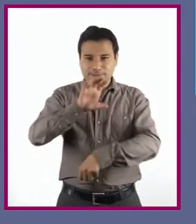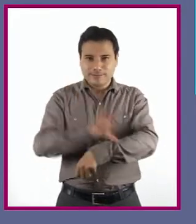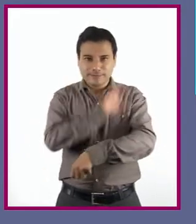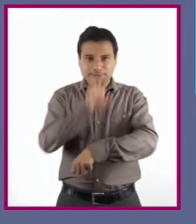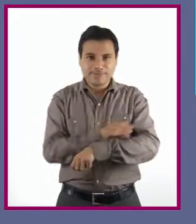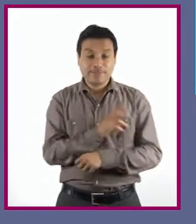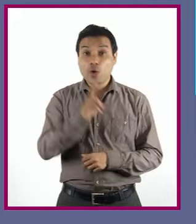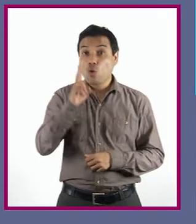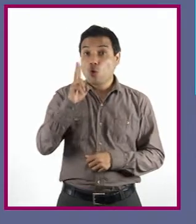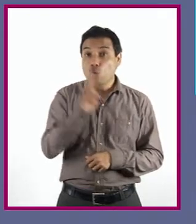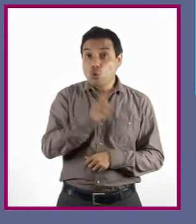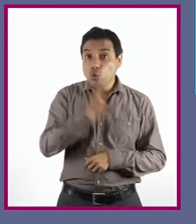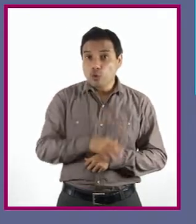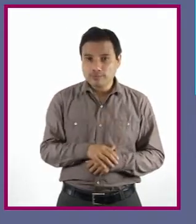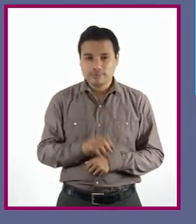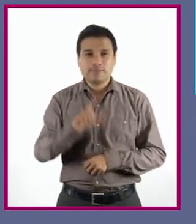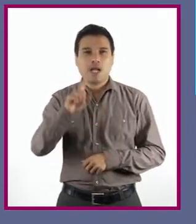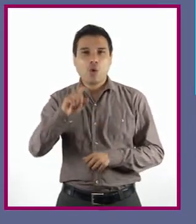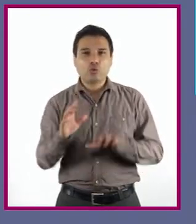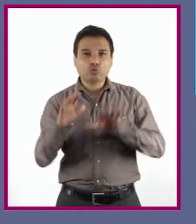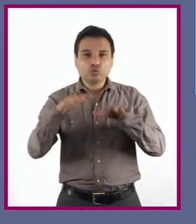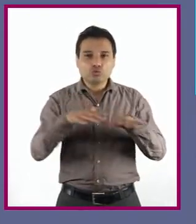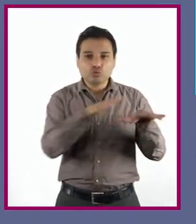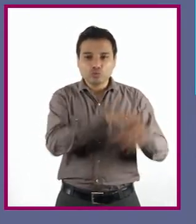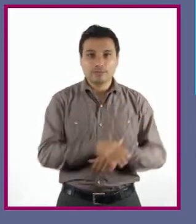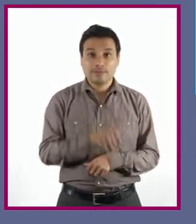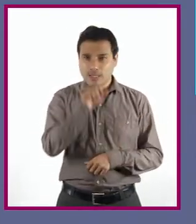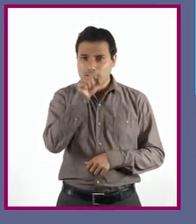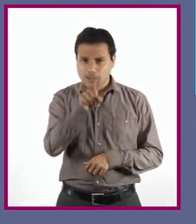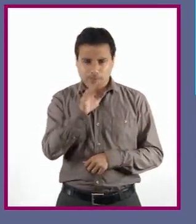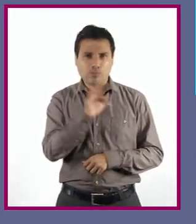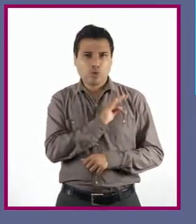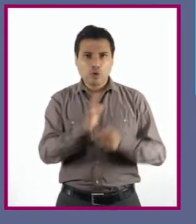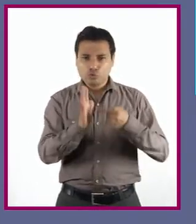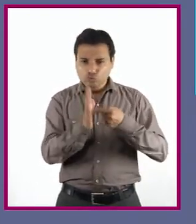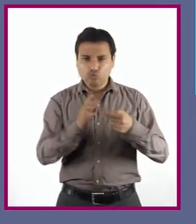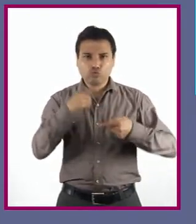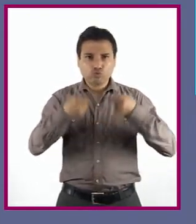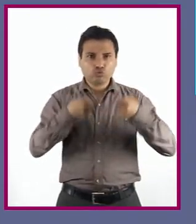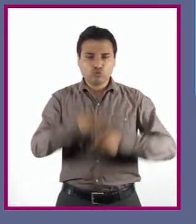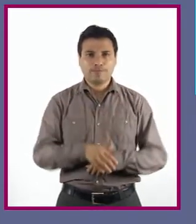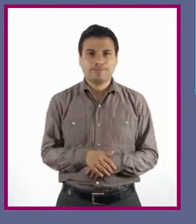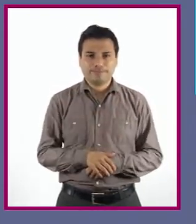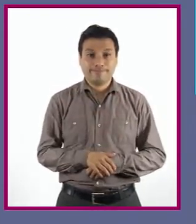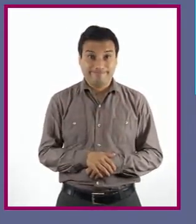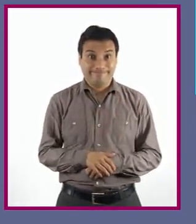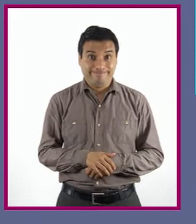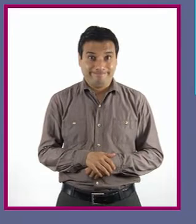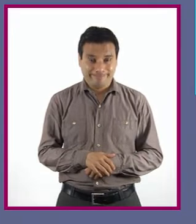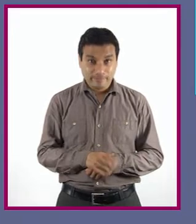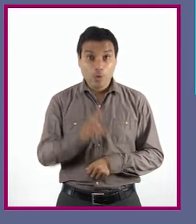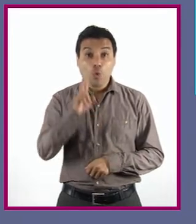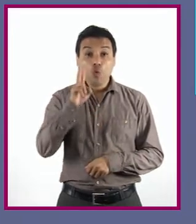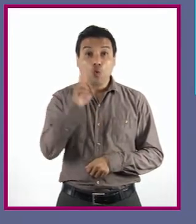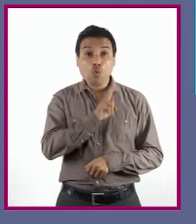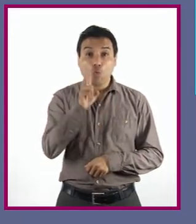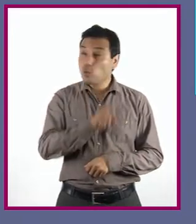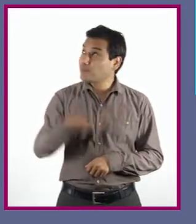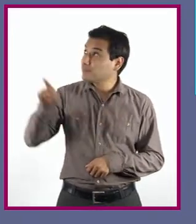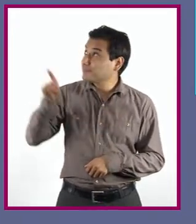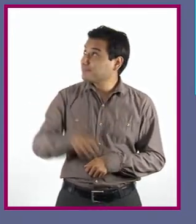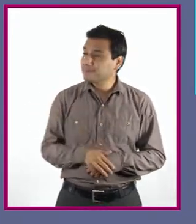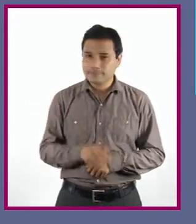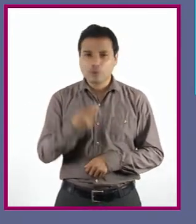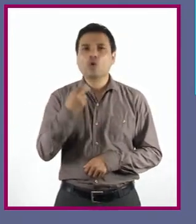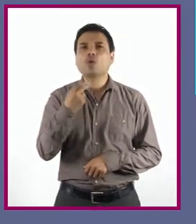el viento y las olas del mar, los cuales también mueven las turbinas. Las plantas que aprovechan el viento para mover sus turbinas